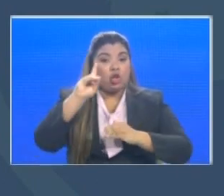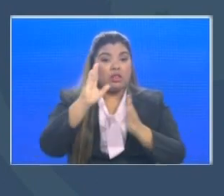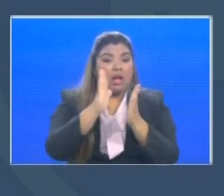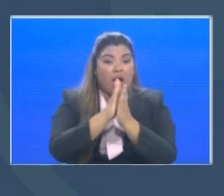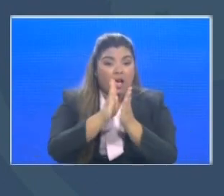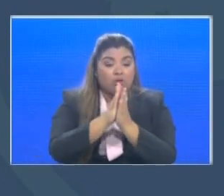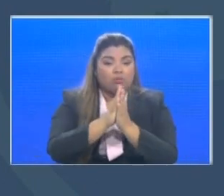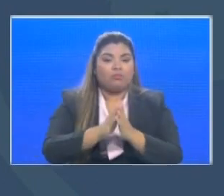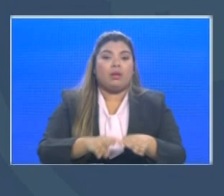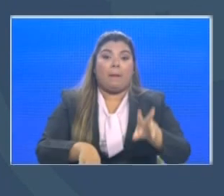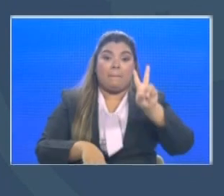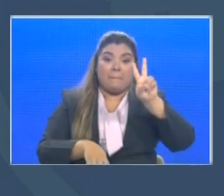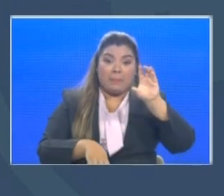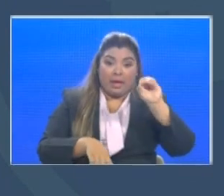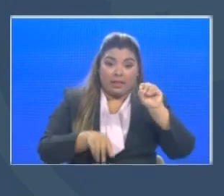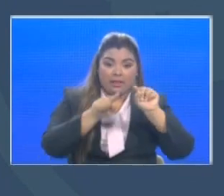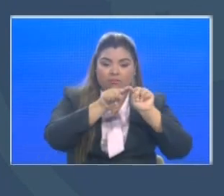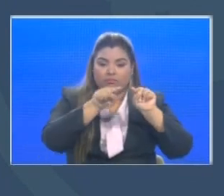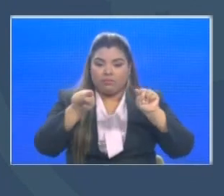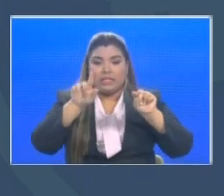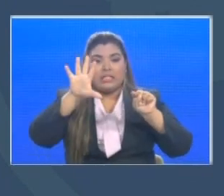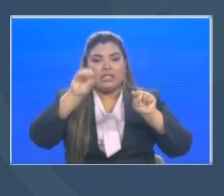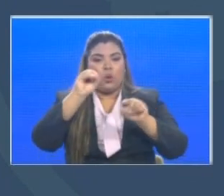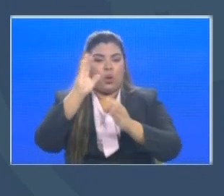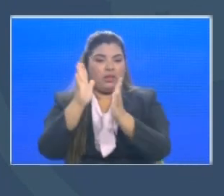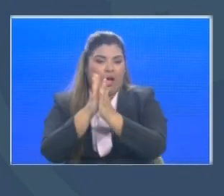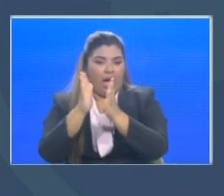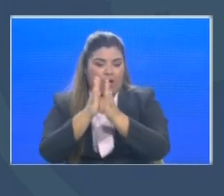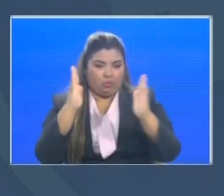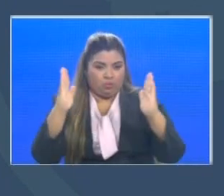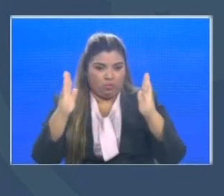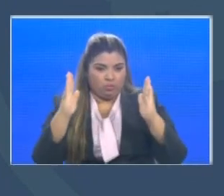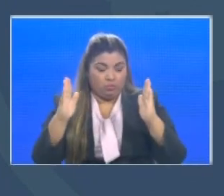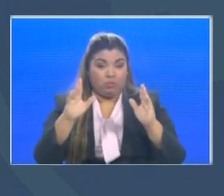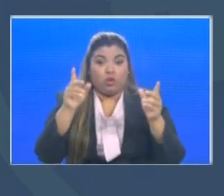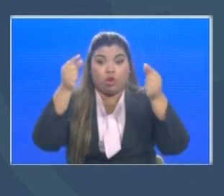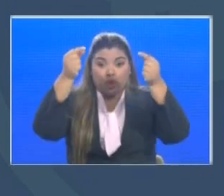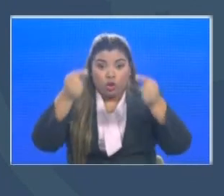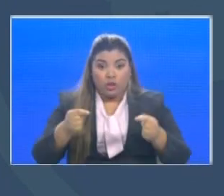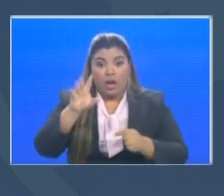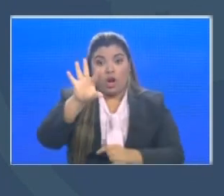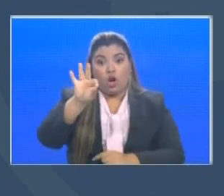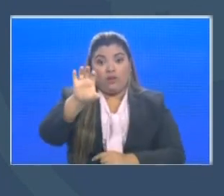20 a 59 años, que suman un total de 915, un